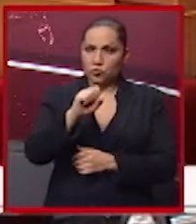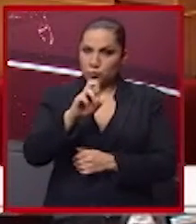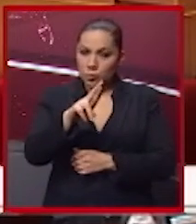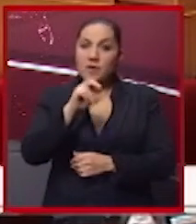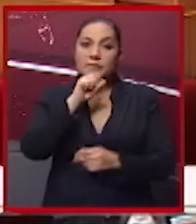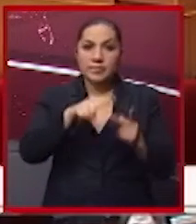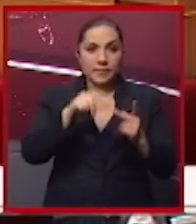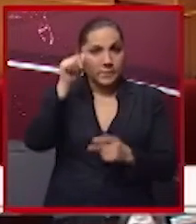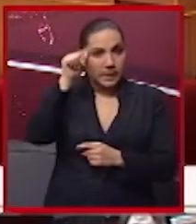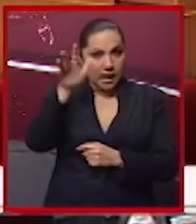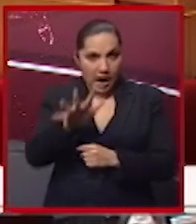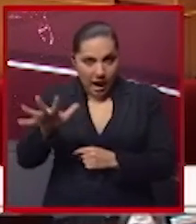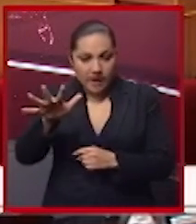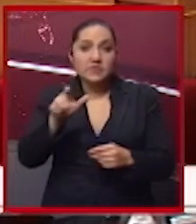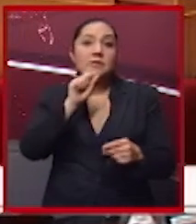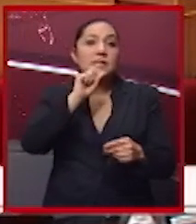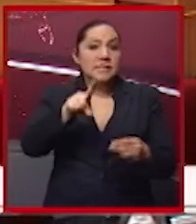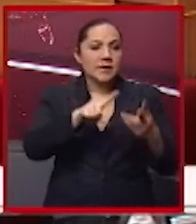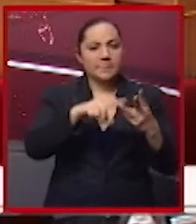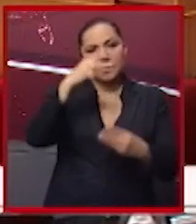entre México, Estados Unidos y Canadá.